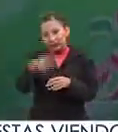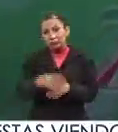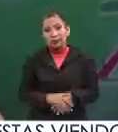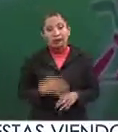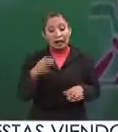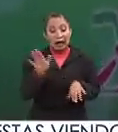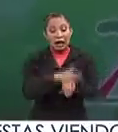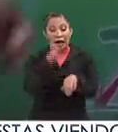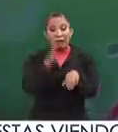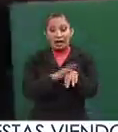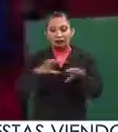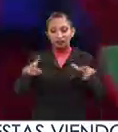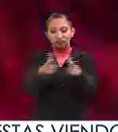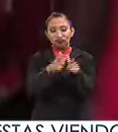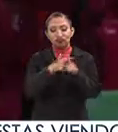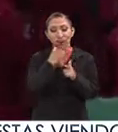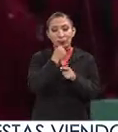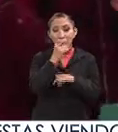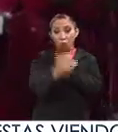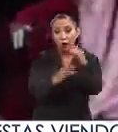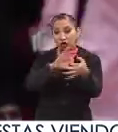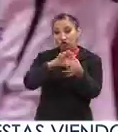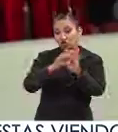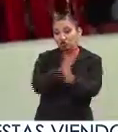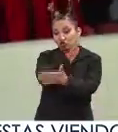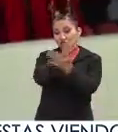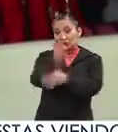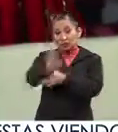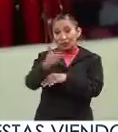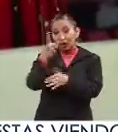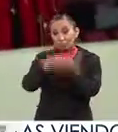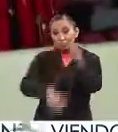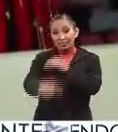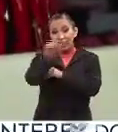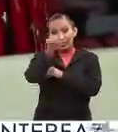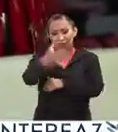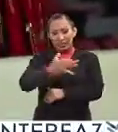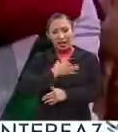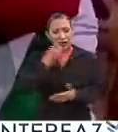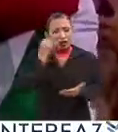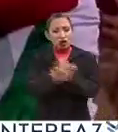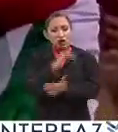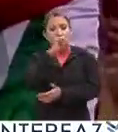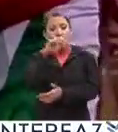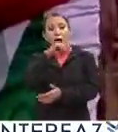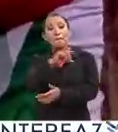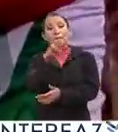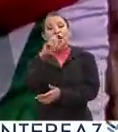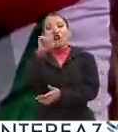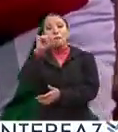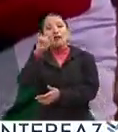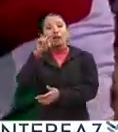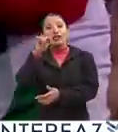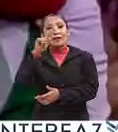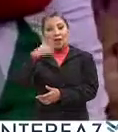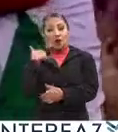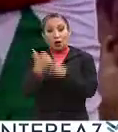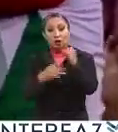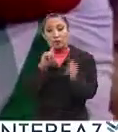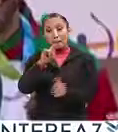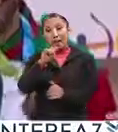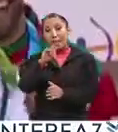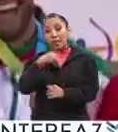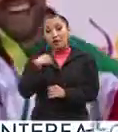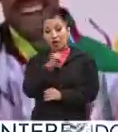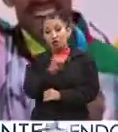La calificación de la selección varonil a los Juegos Olímpicos de Río 2016, la medalla de oro de Juan Virgen y Lombardo Ontiveros en los Juegos